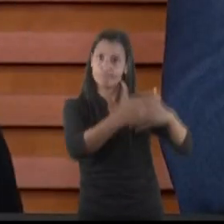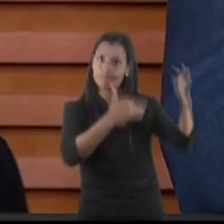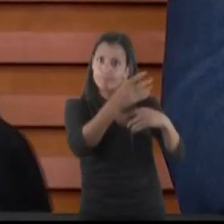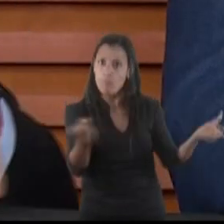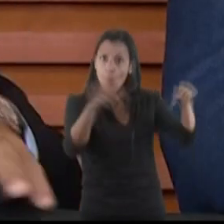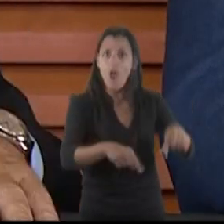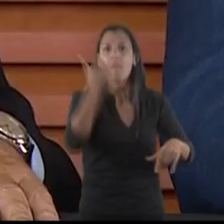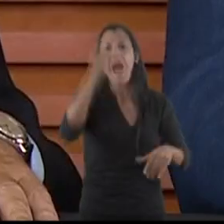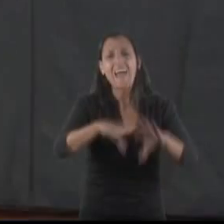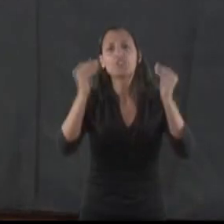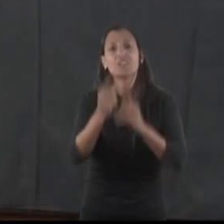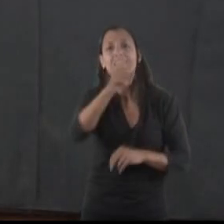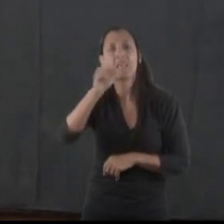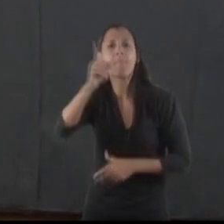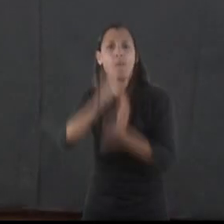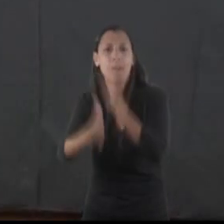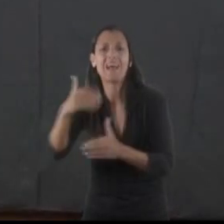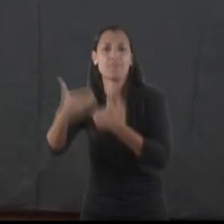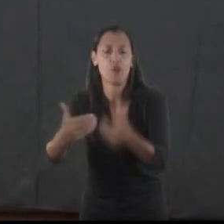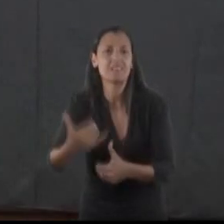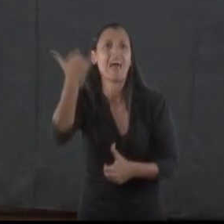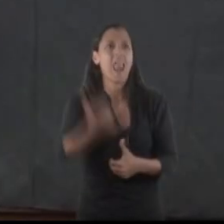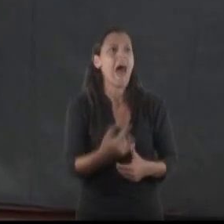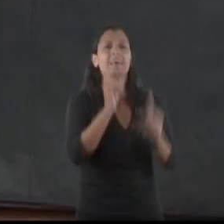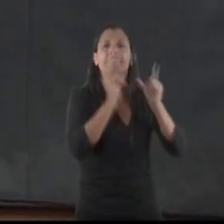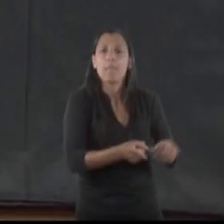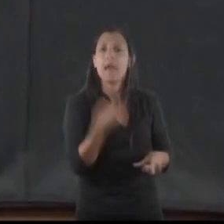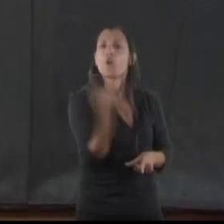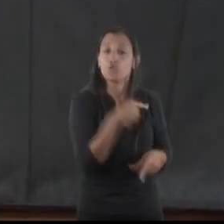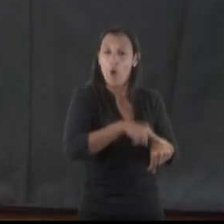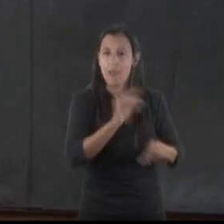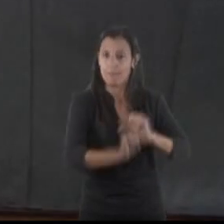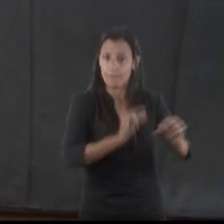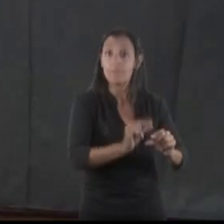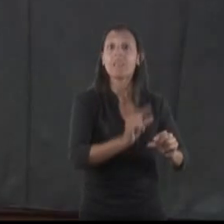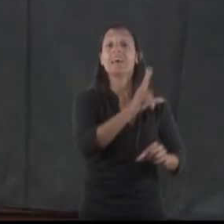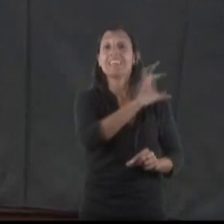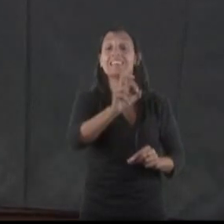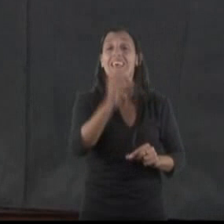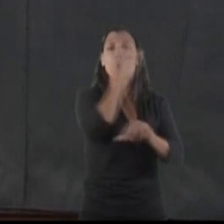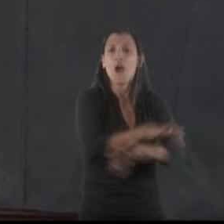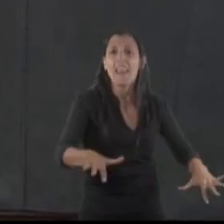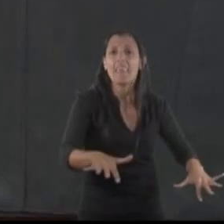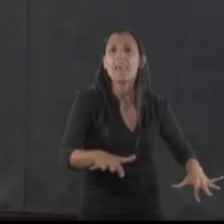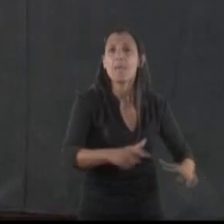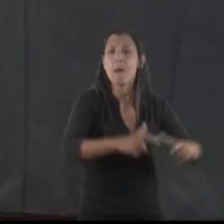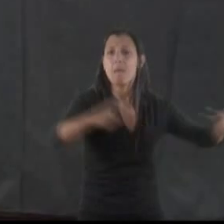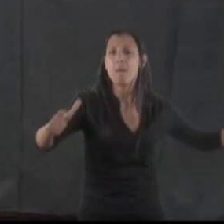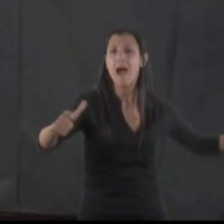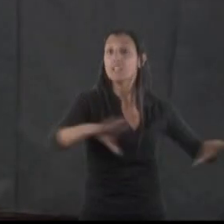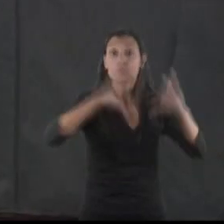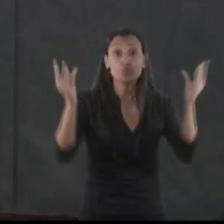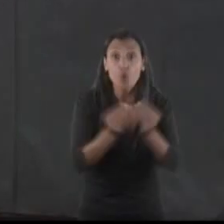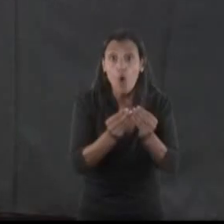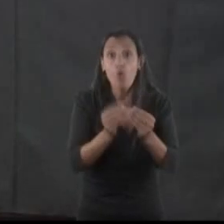tenemos 100.000 becas Progresar, así como hicimos o estamos haciendo 300 jardines,